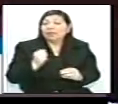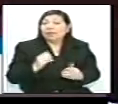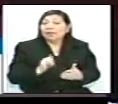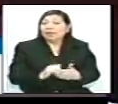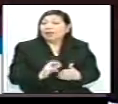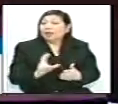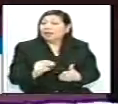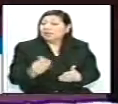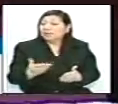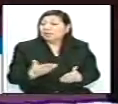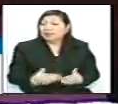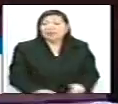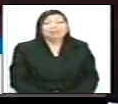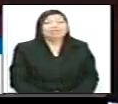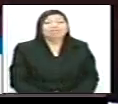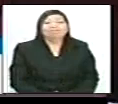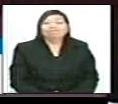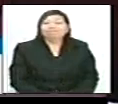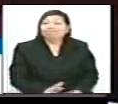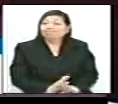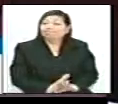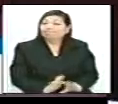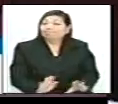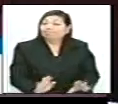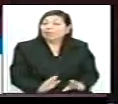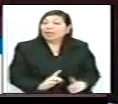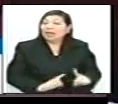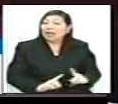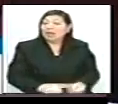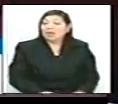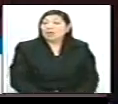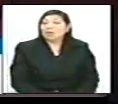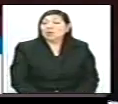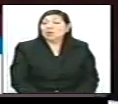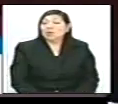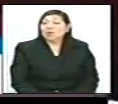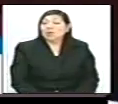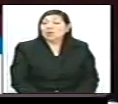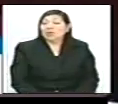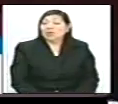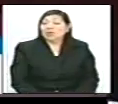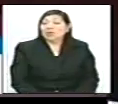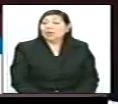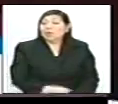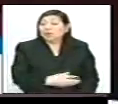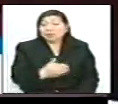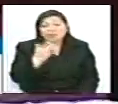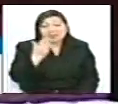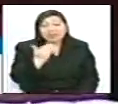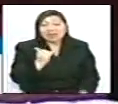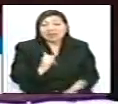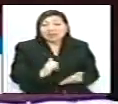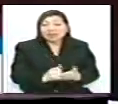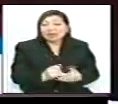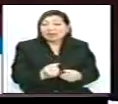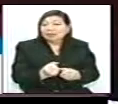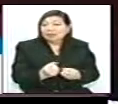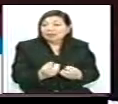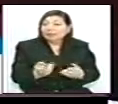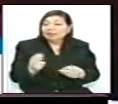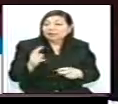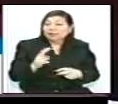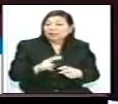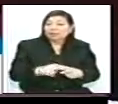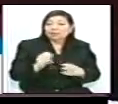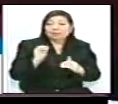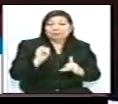no estamos sometidos a autoridad alguna. Y como saben que varios hemos sentado